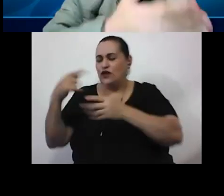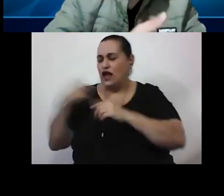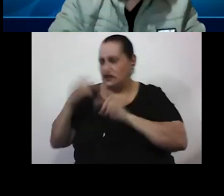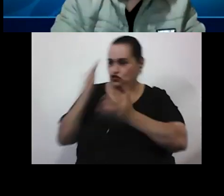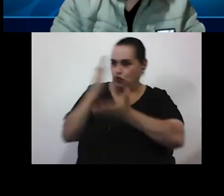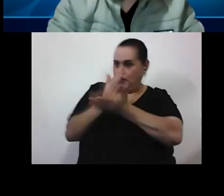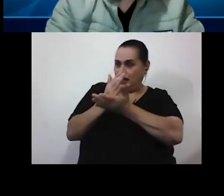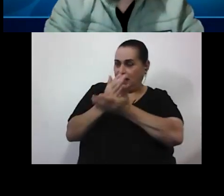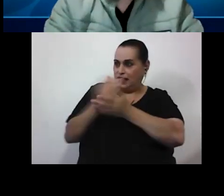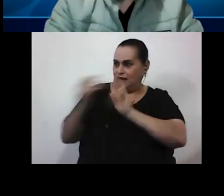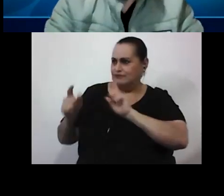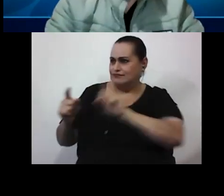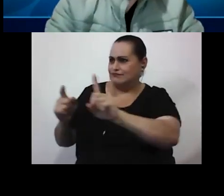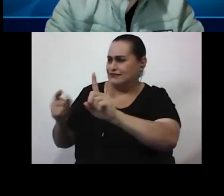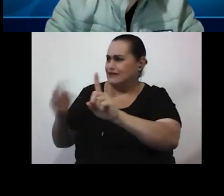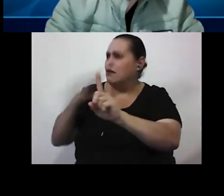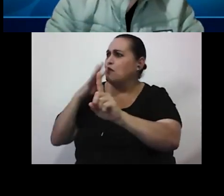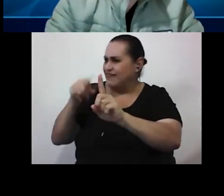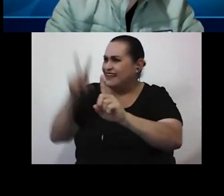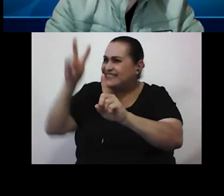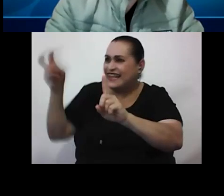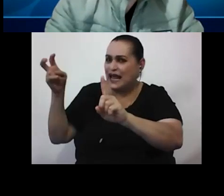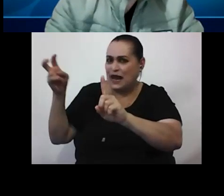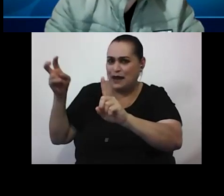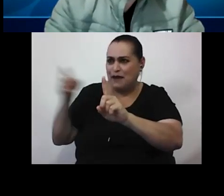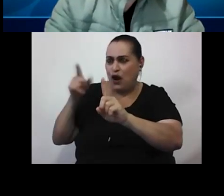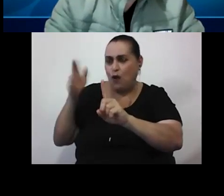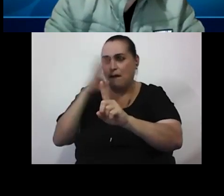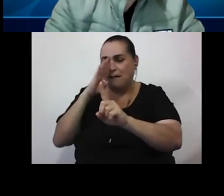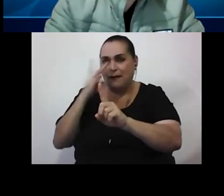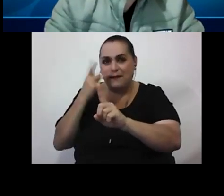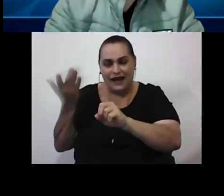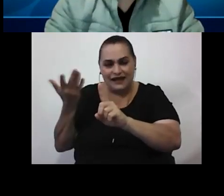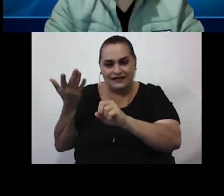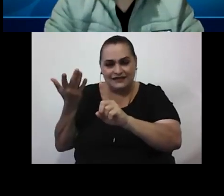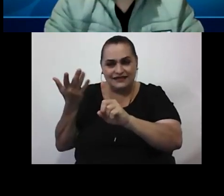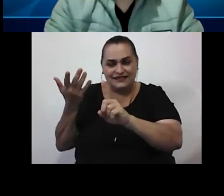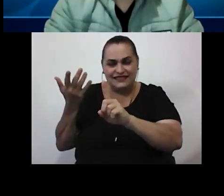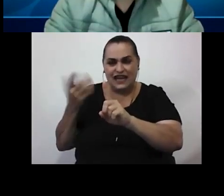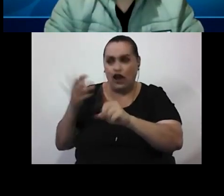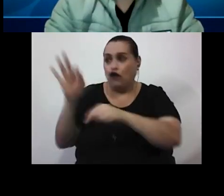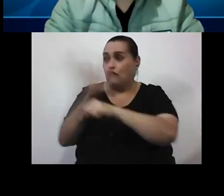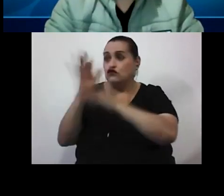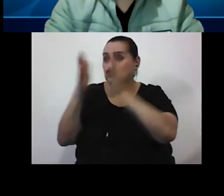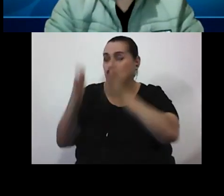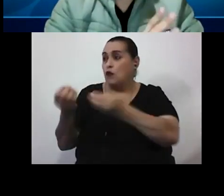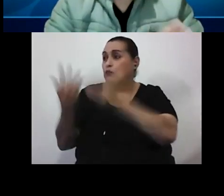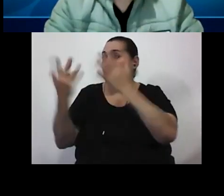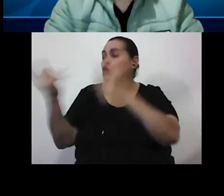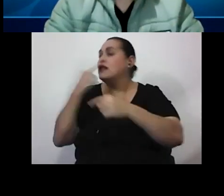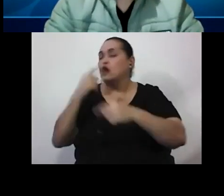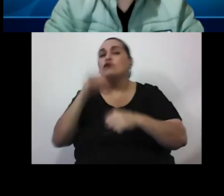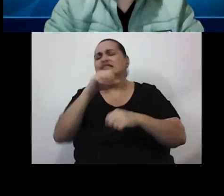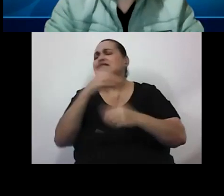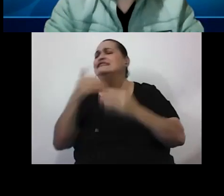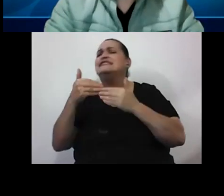porque íbamos a ir a hablar de estos temas justamente con unos papás y unas mamás. Y las funcionarios públicos me dijeron, siga, porque